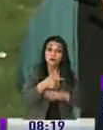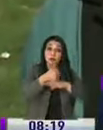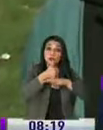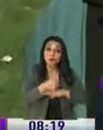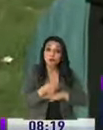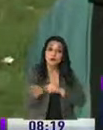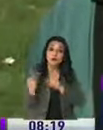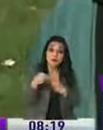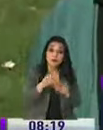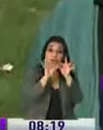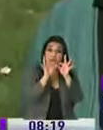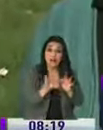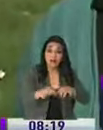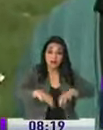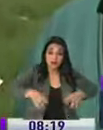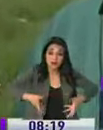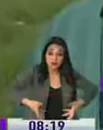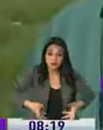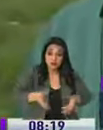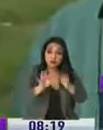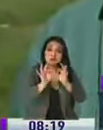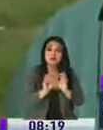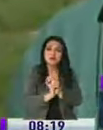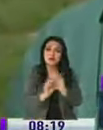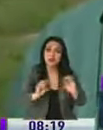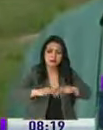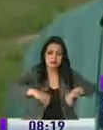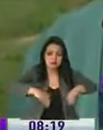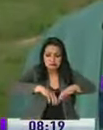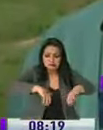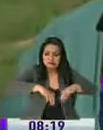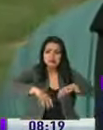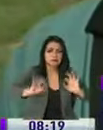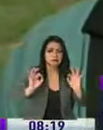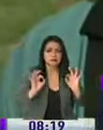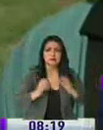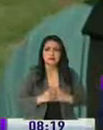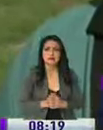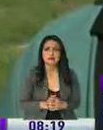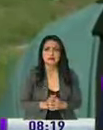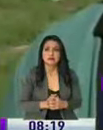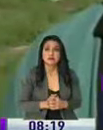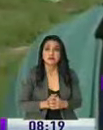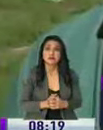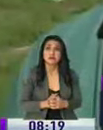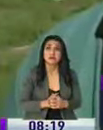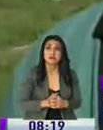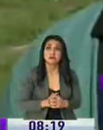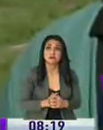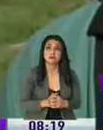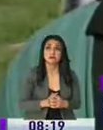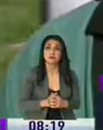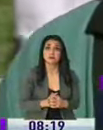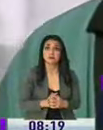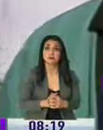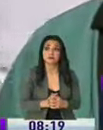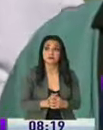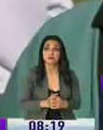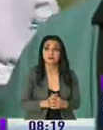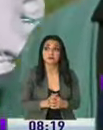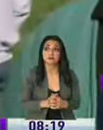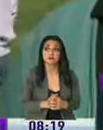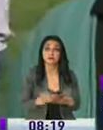se han olvidado de hacer el mantenimiento respectivo. Esta obra, como ustedes están viendo, está inconclusa.